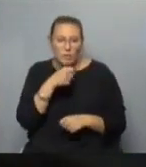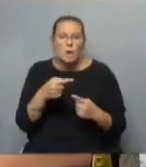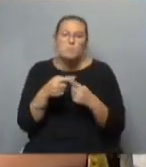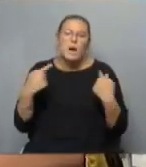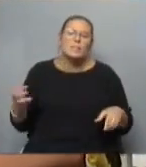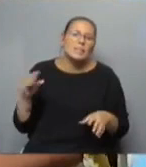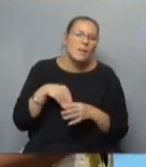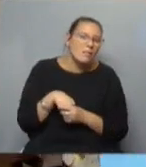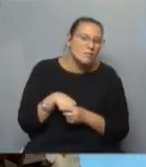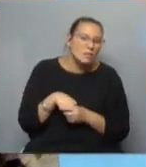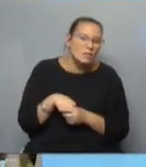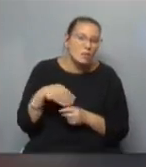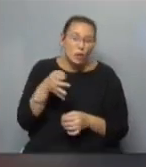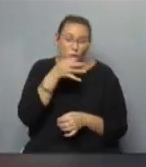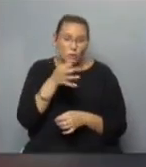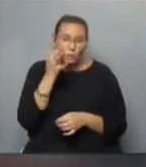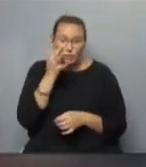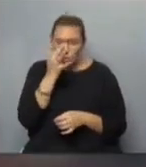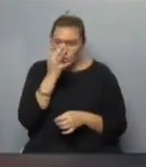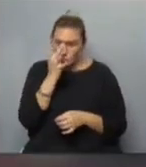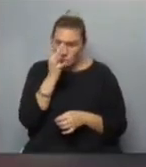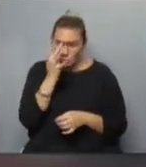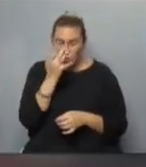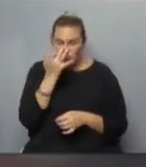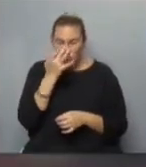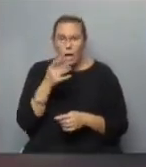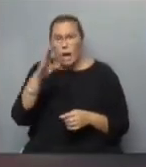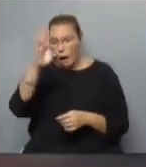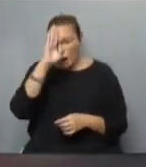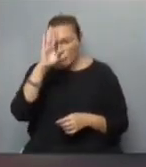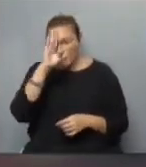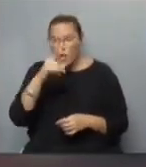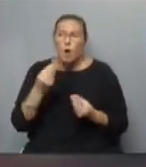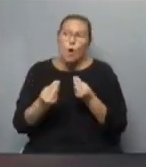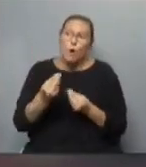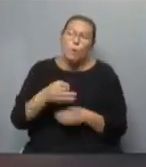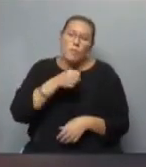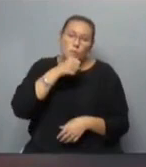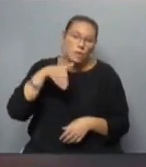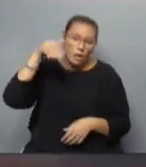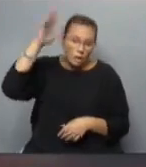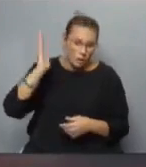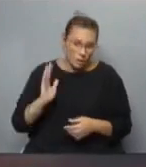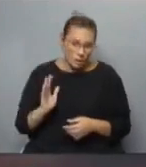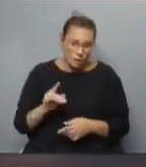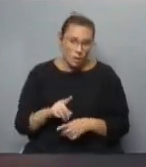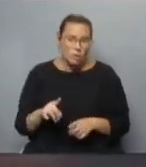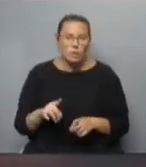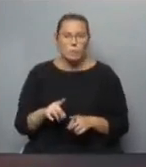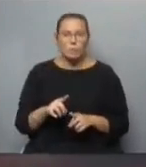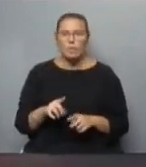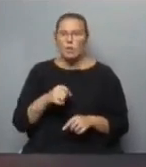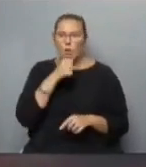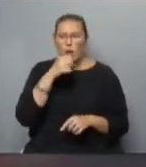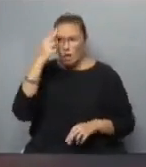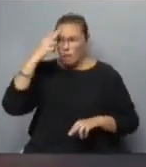habrían? Todas estas que estoy diciendo, querido. Todas estas. Aprender a ser vieja. Y que va a pasar eso. Y que no veas a la vejez